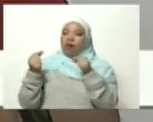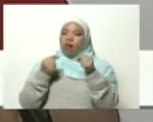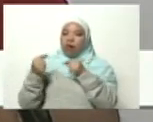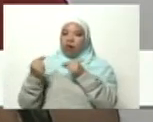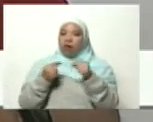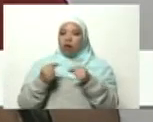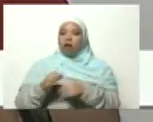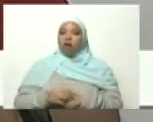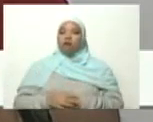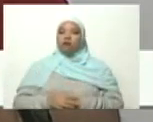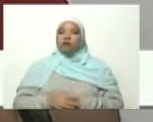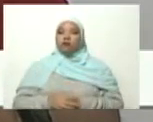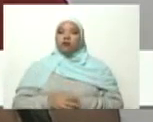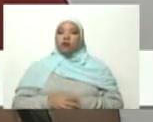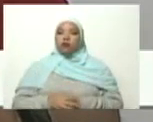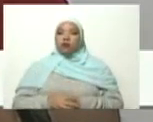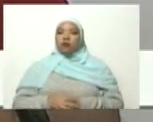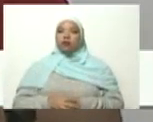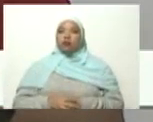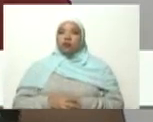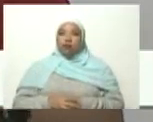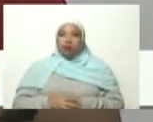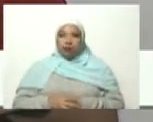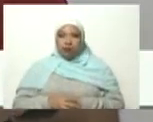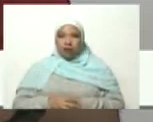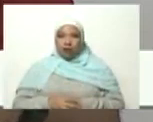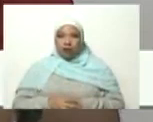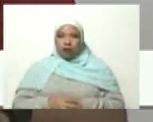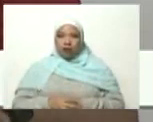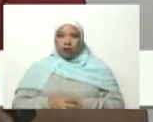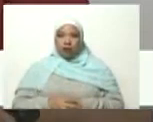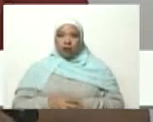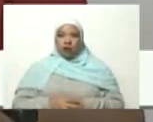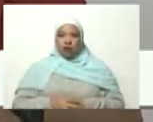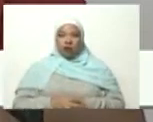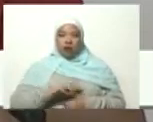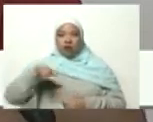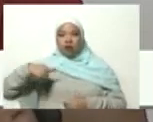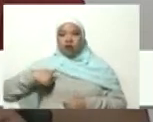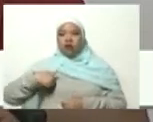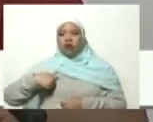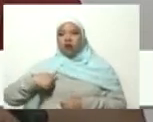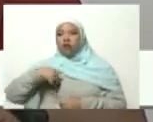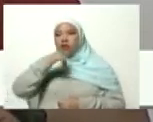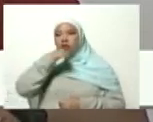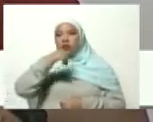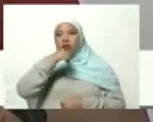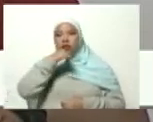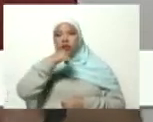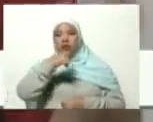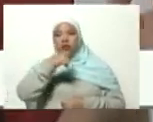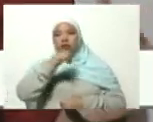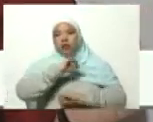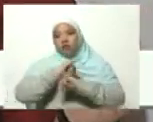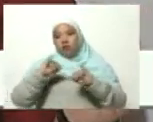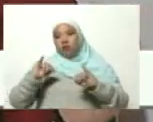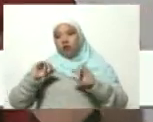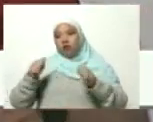Y vamos con 79 atletas, vamos nosotros a esos juegos. Bueno, básicamente es